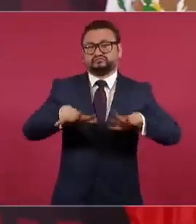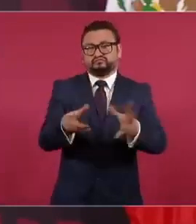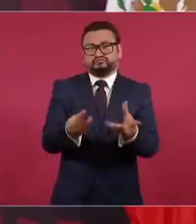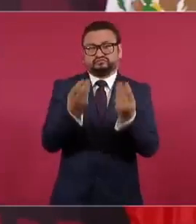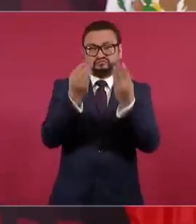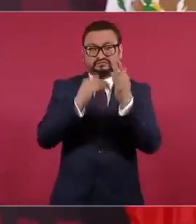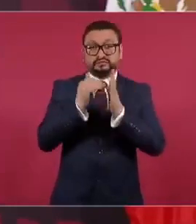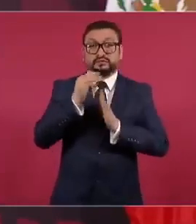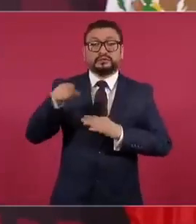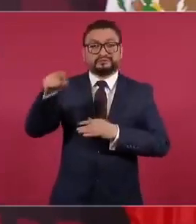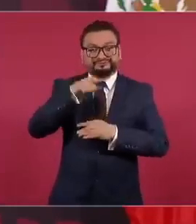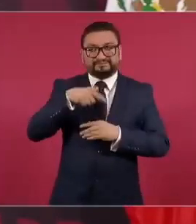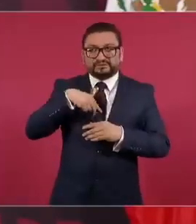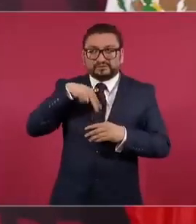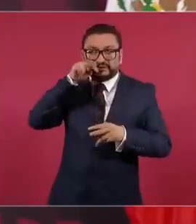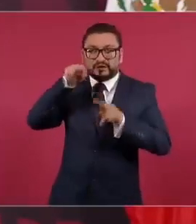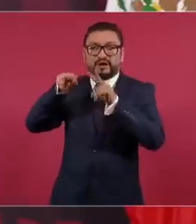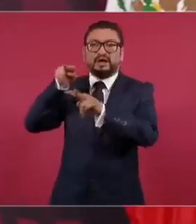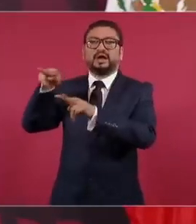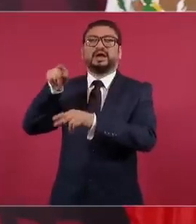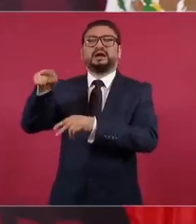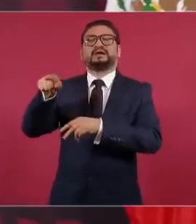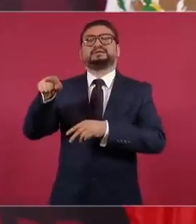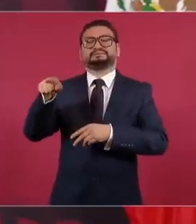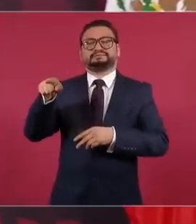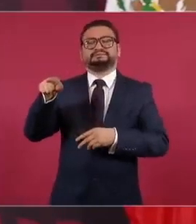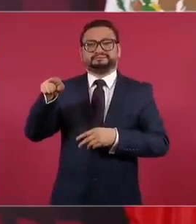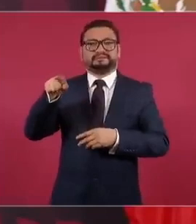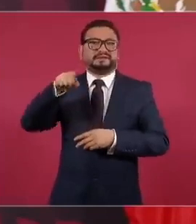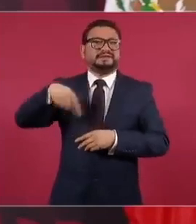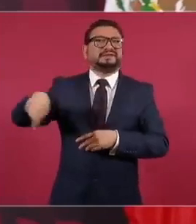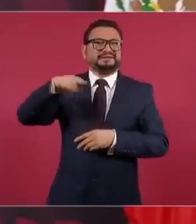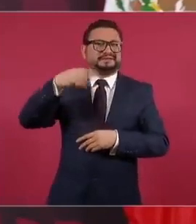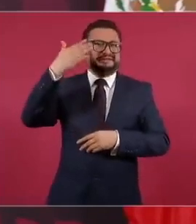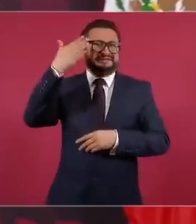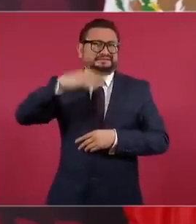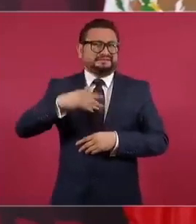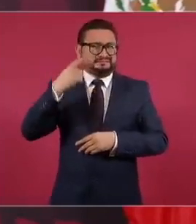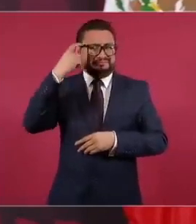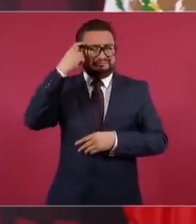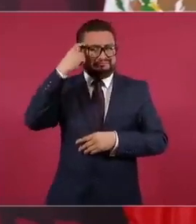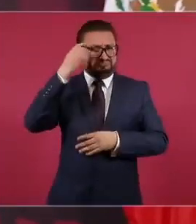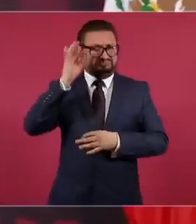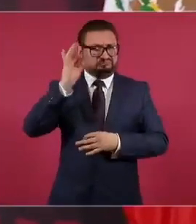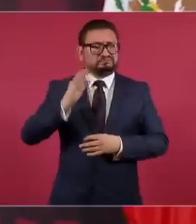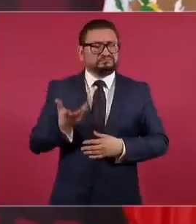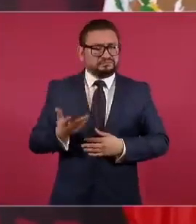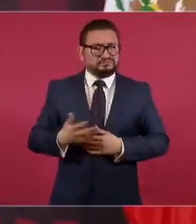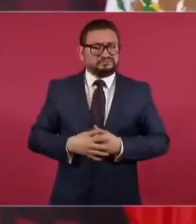que tienen mucho sentido común,